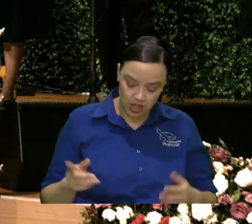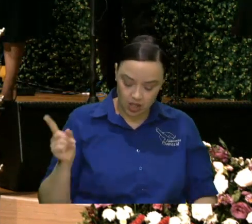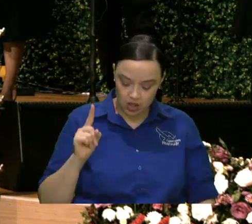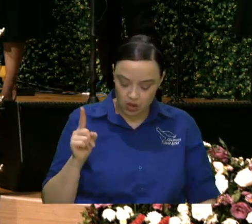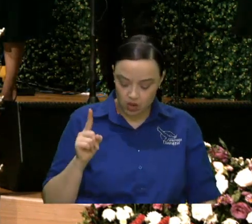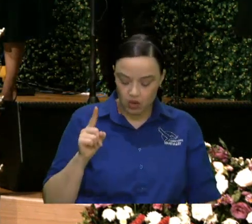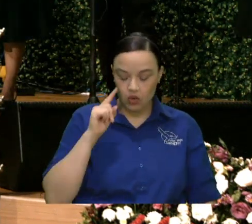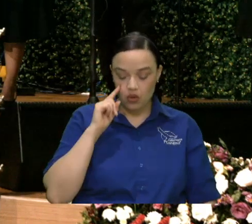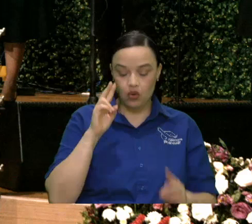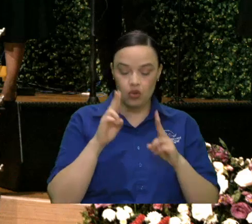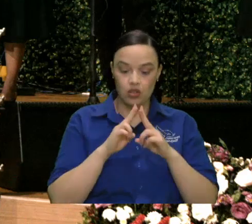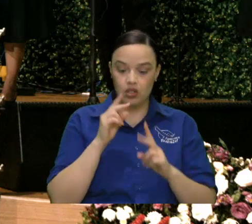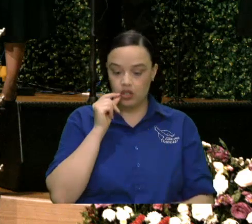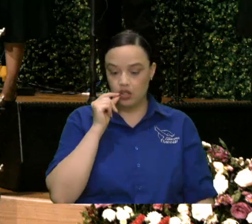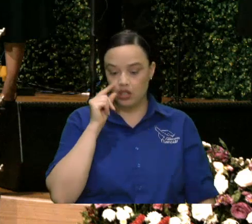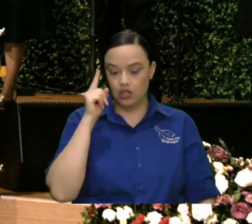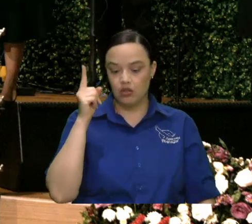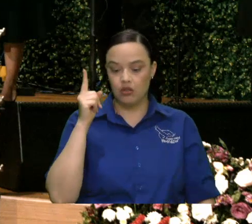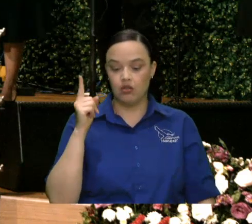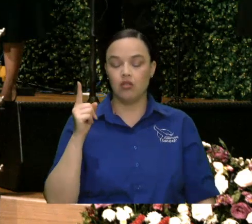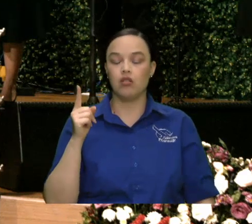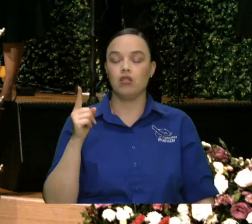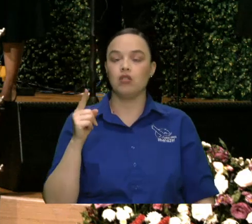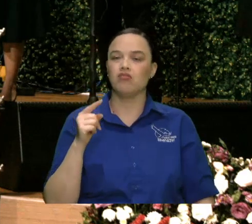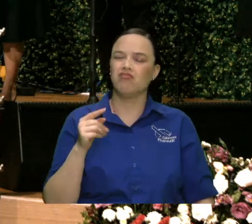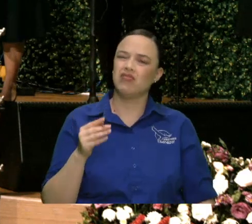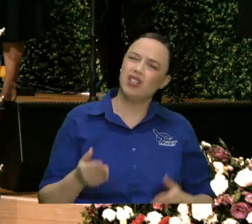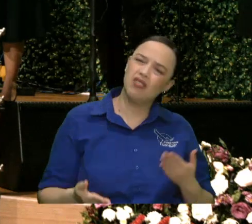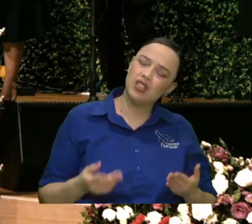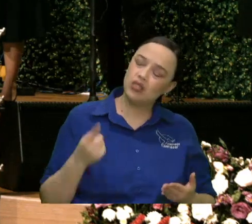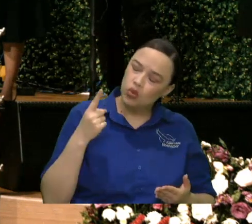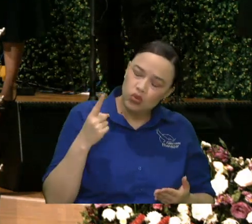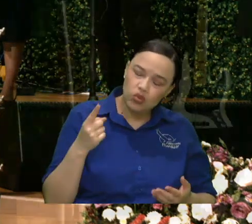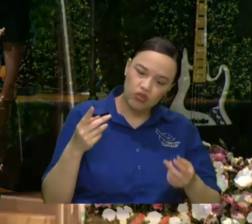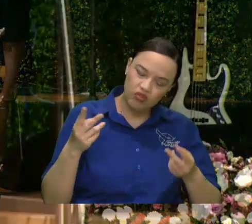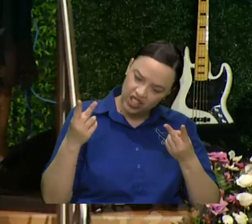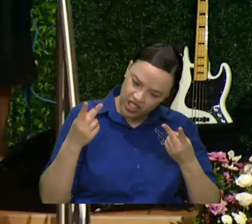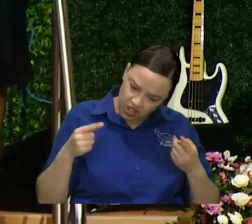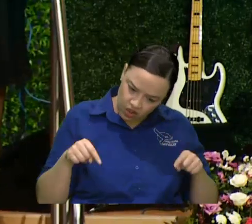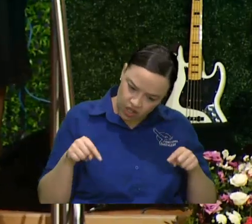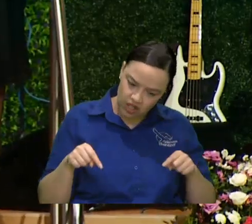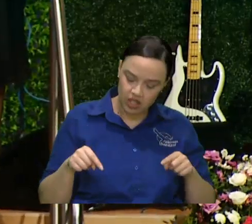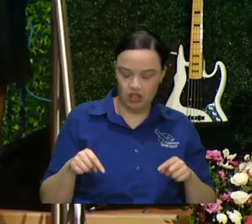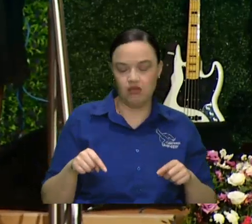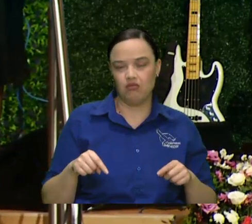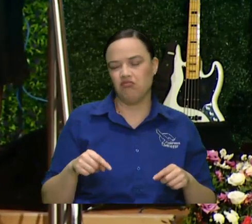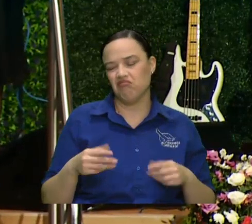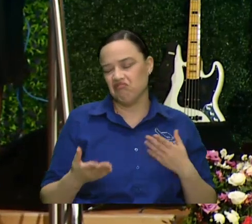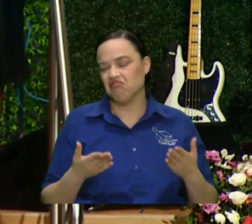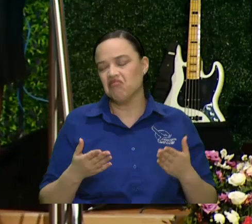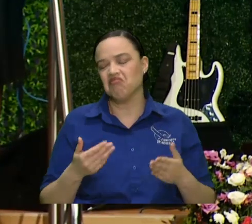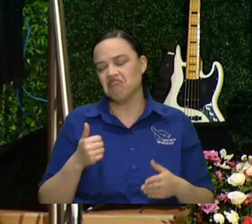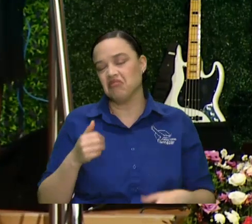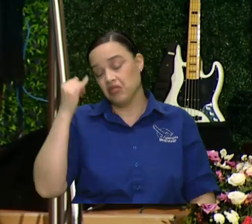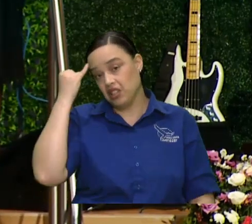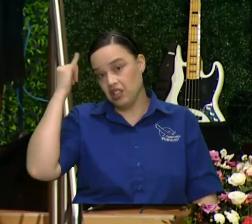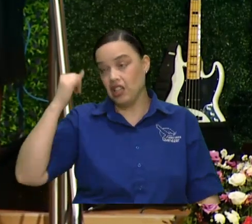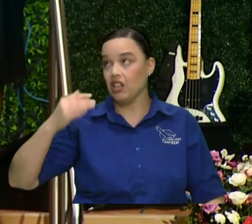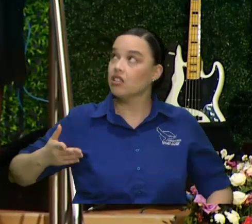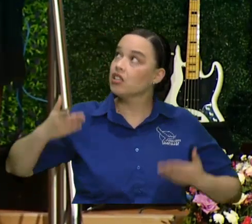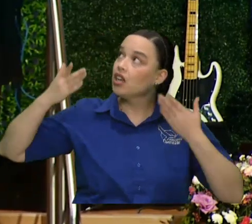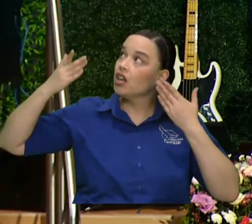al señor tal vez no vinieron los dos sino que uno de los dos vino no sería buena idea entregarle su corazón al señor